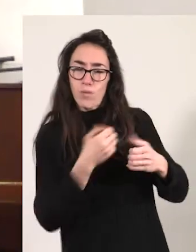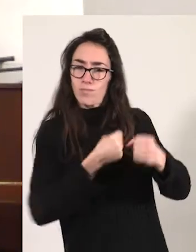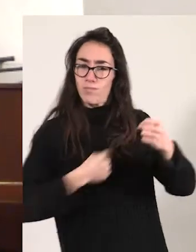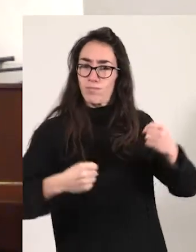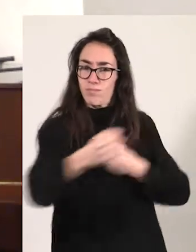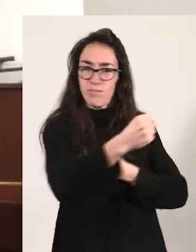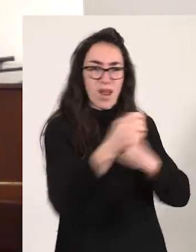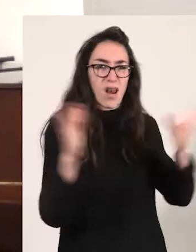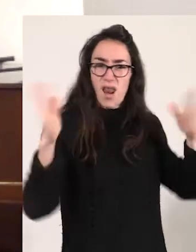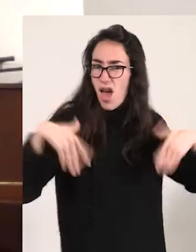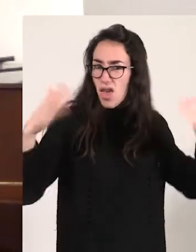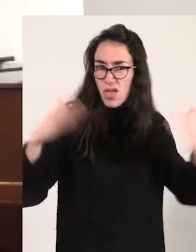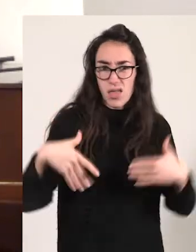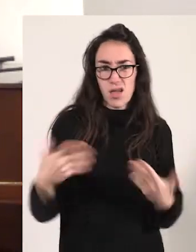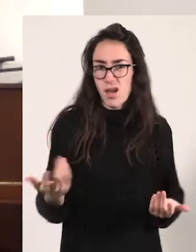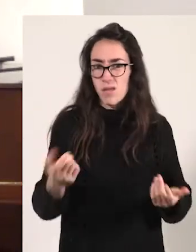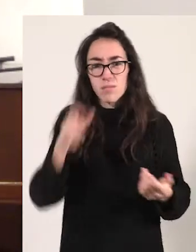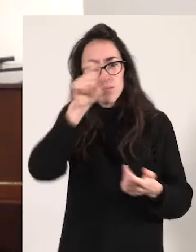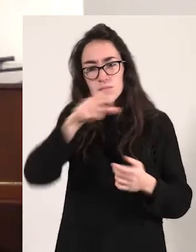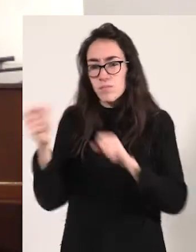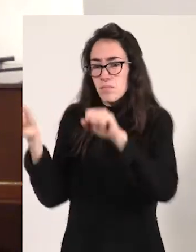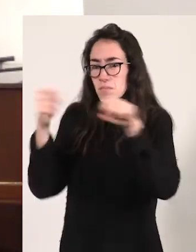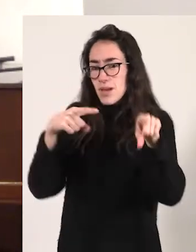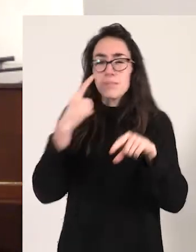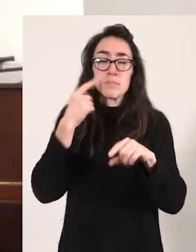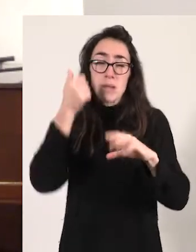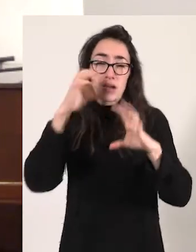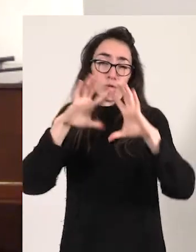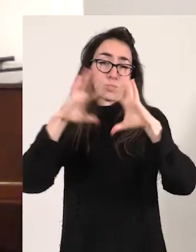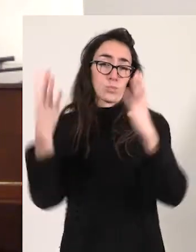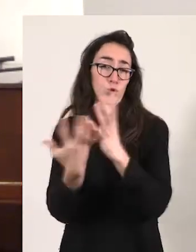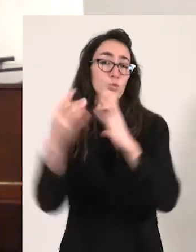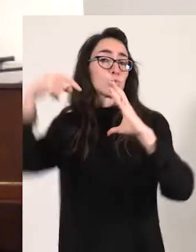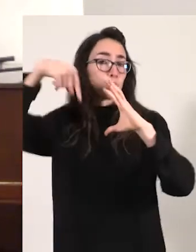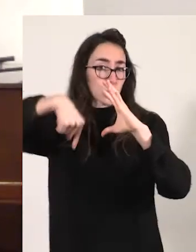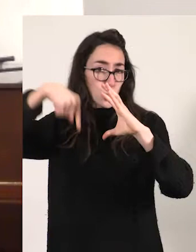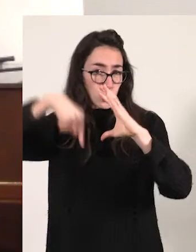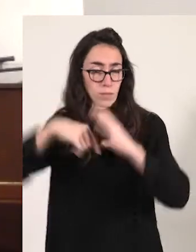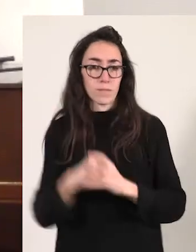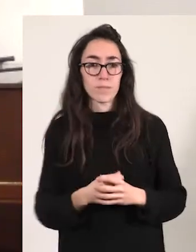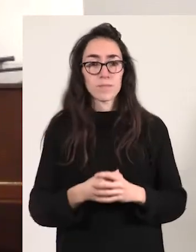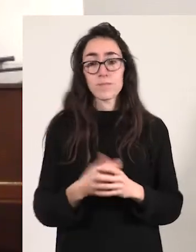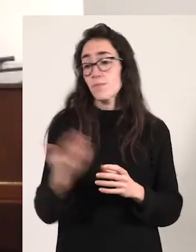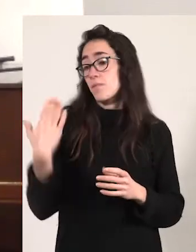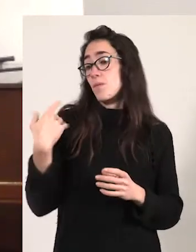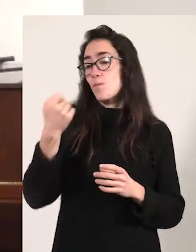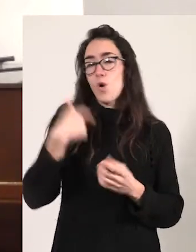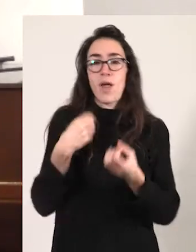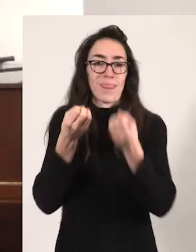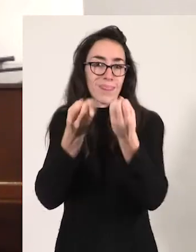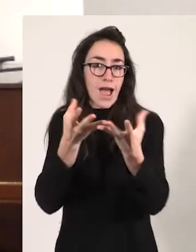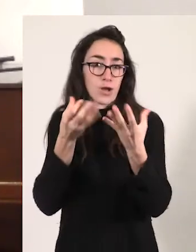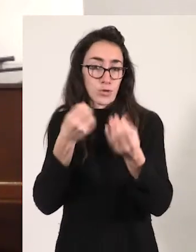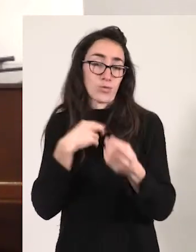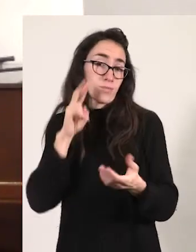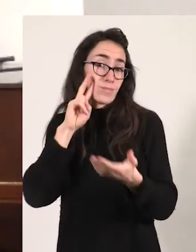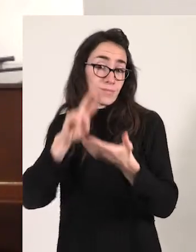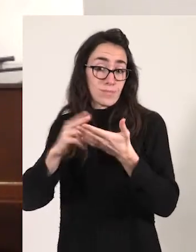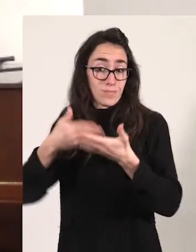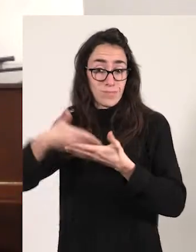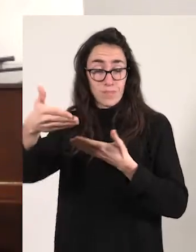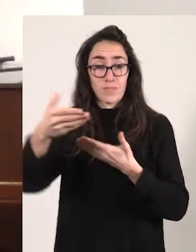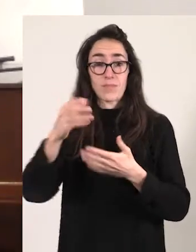la deshumanización que se vive en los medios de comunicación de las personas que migran, especialmente del sur. Voy a dar un dato, el otro día estaba mirando en